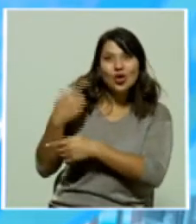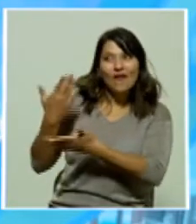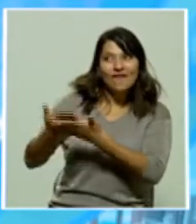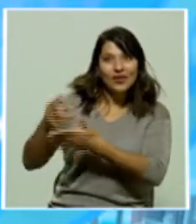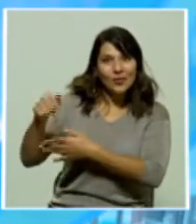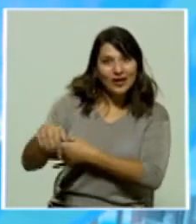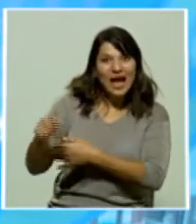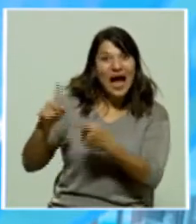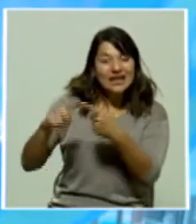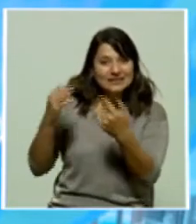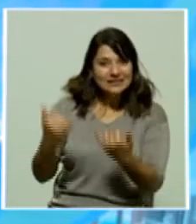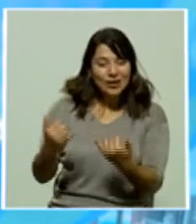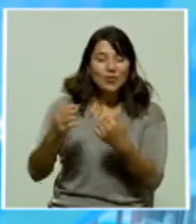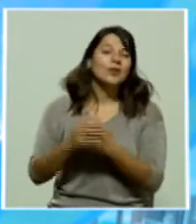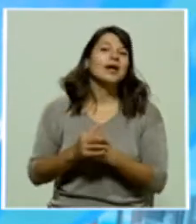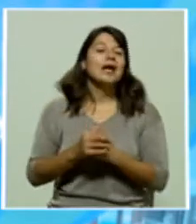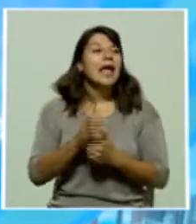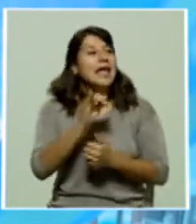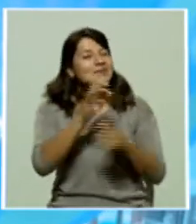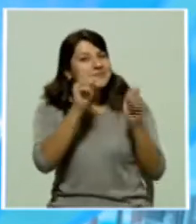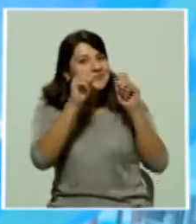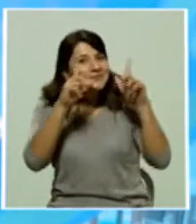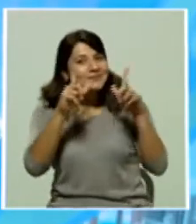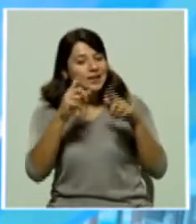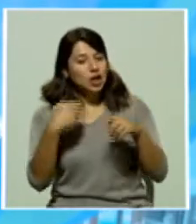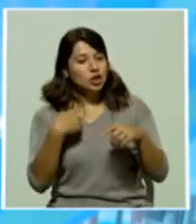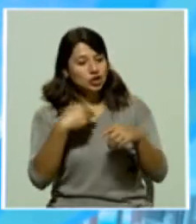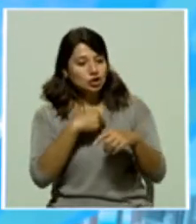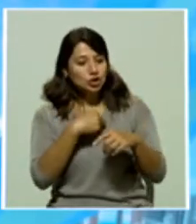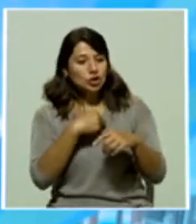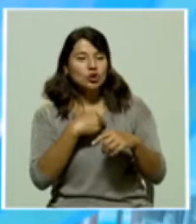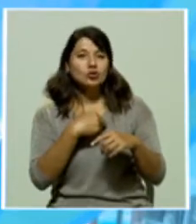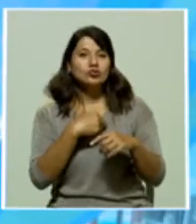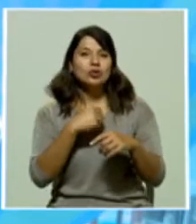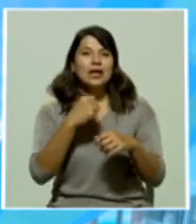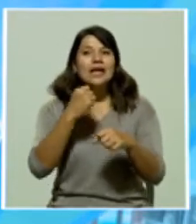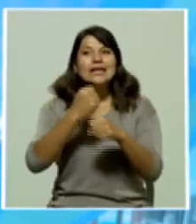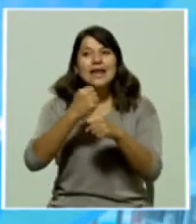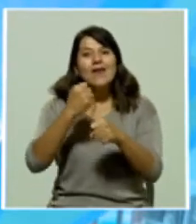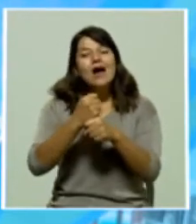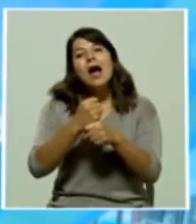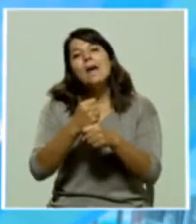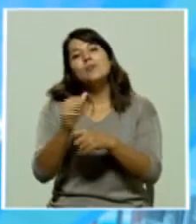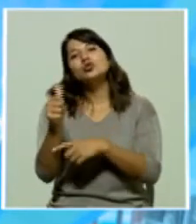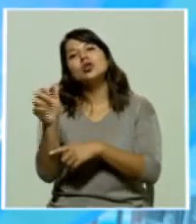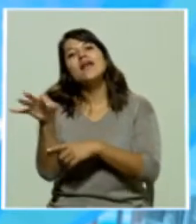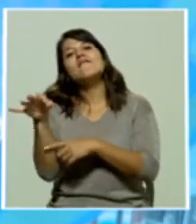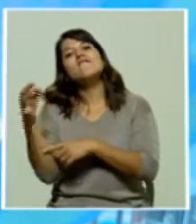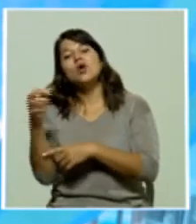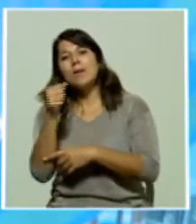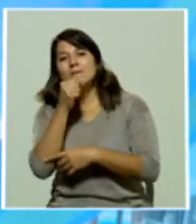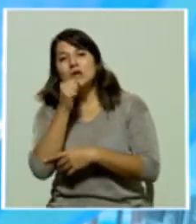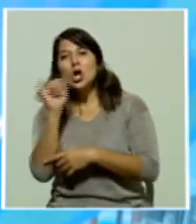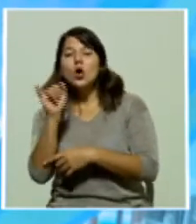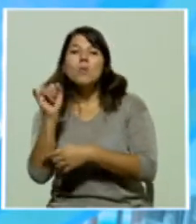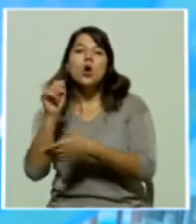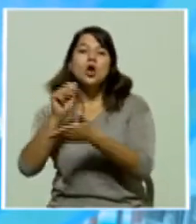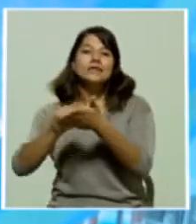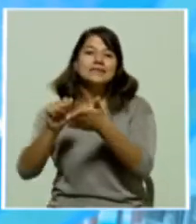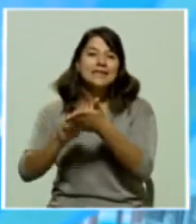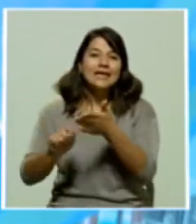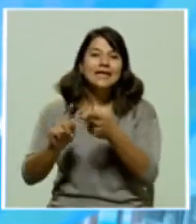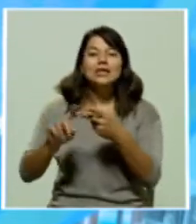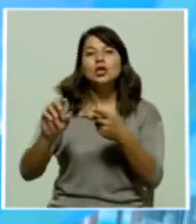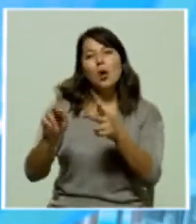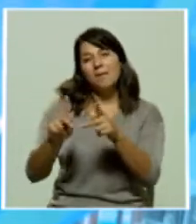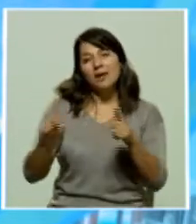impresionante además de los que hemos trabajado en otros formatos periodísticos, tanto en escrito como en radio, la posibilidad